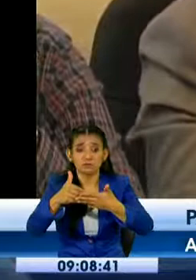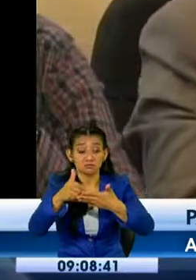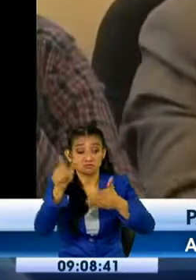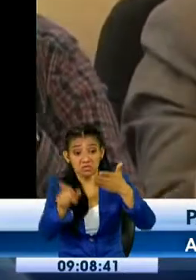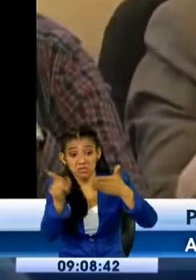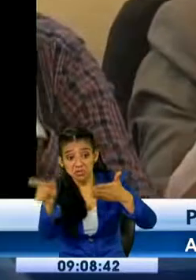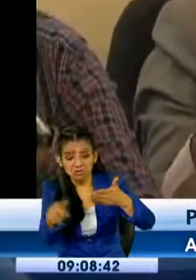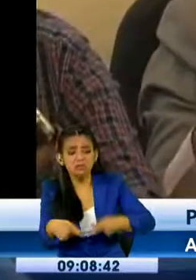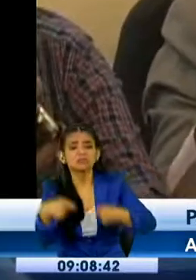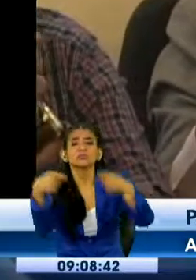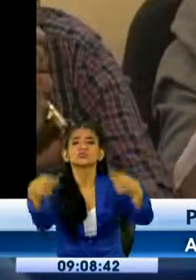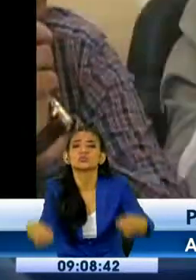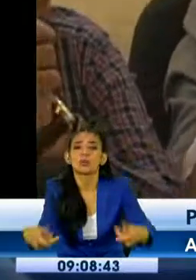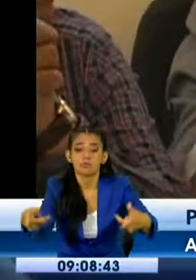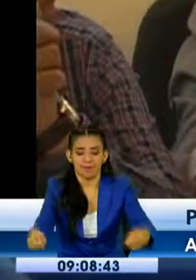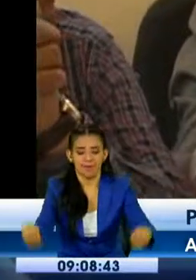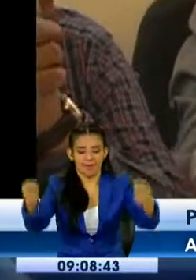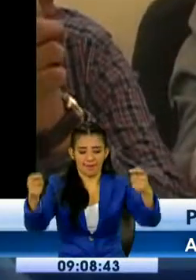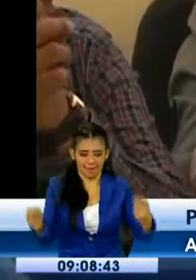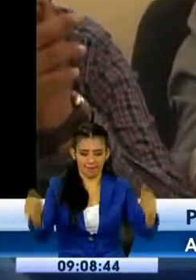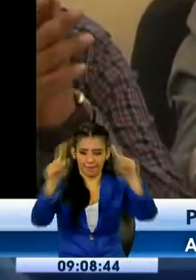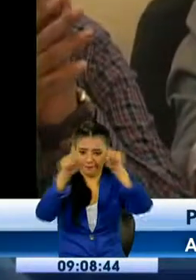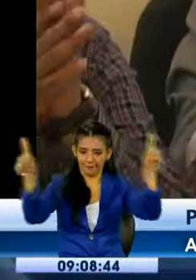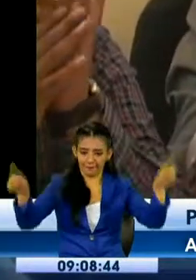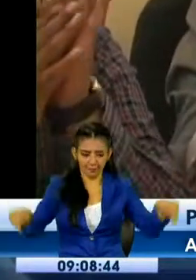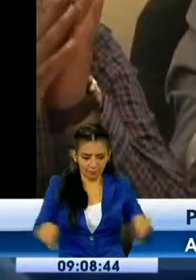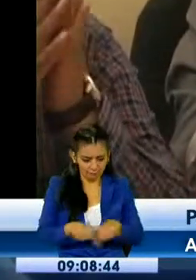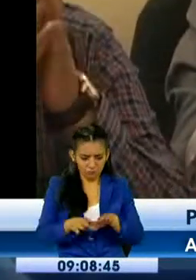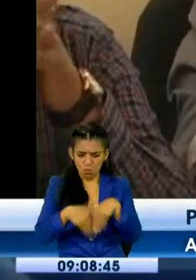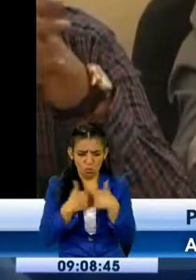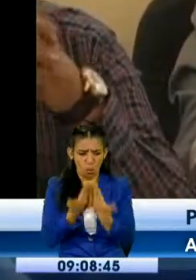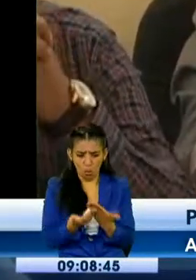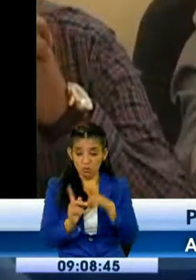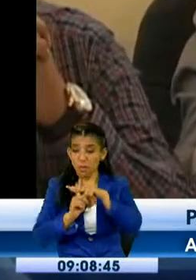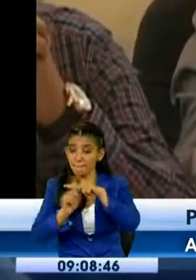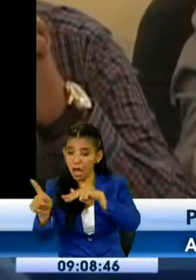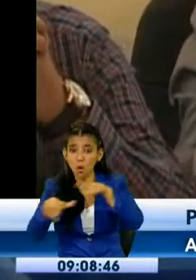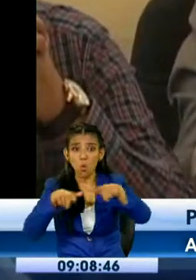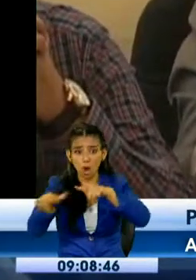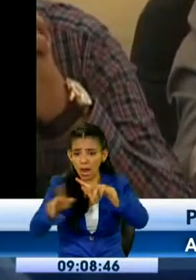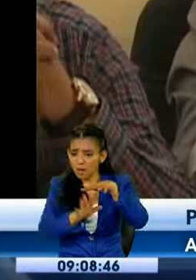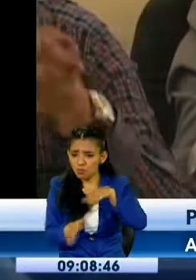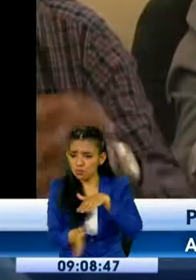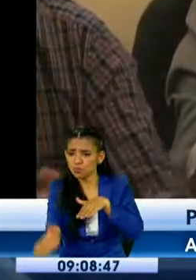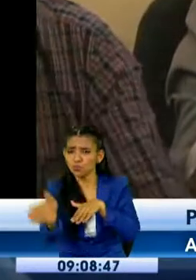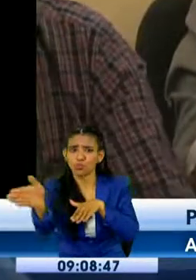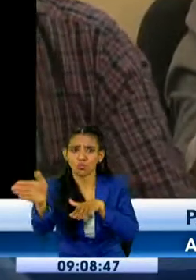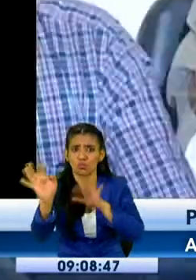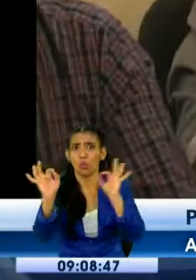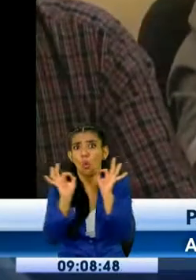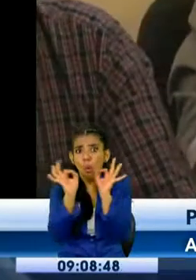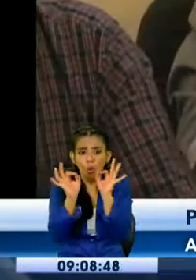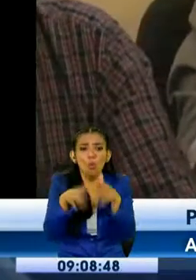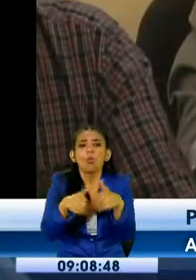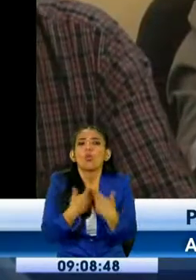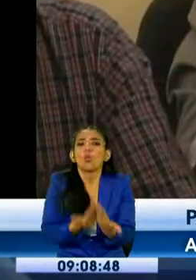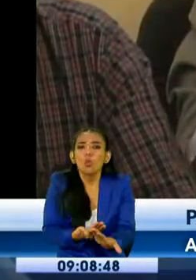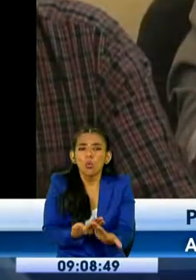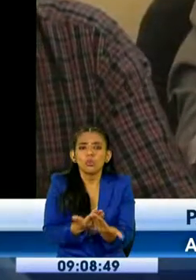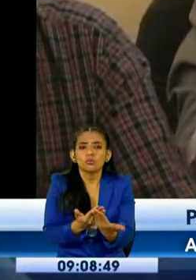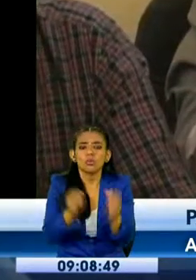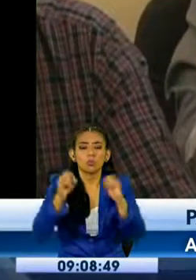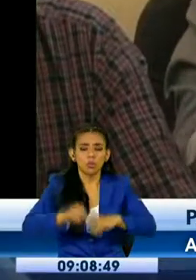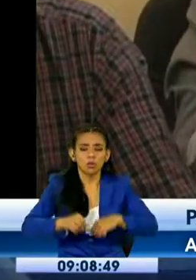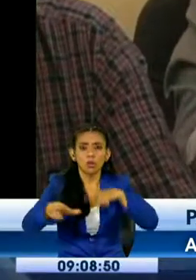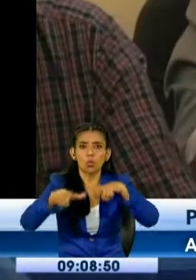ciudadanía va a conocer las vías de evacuación, va a conocer